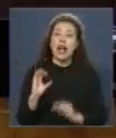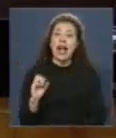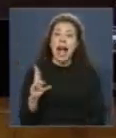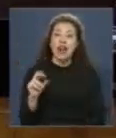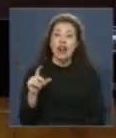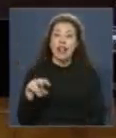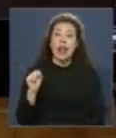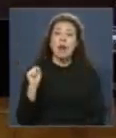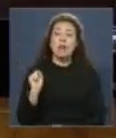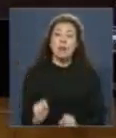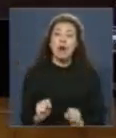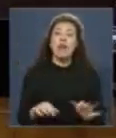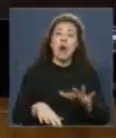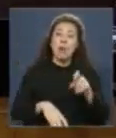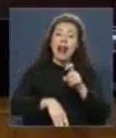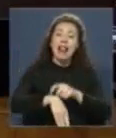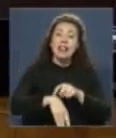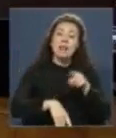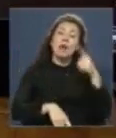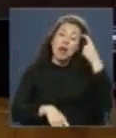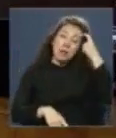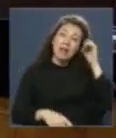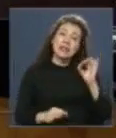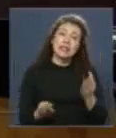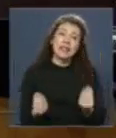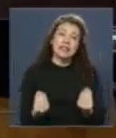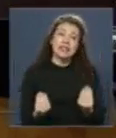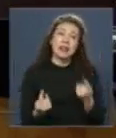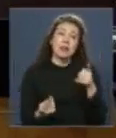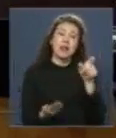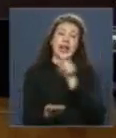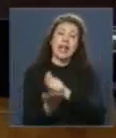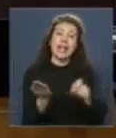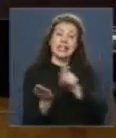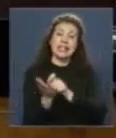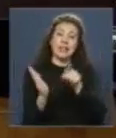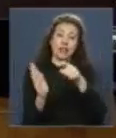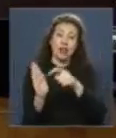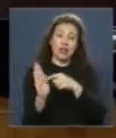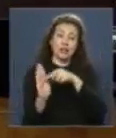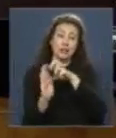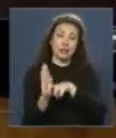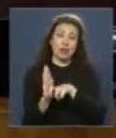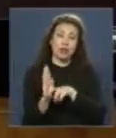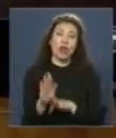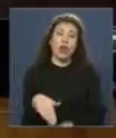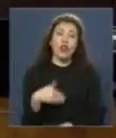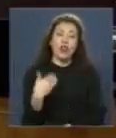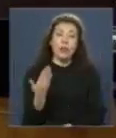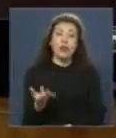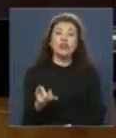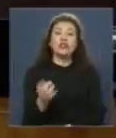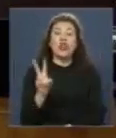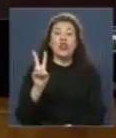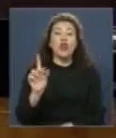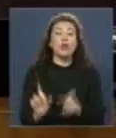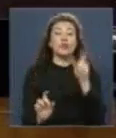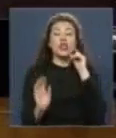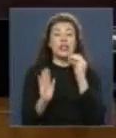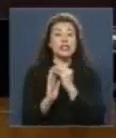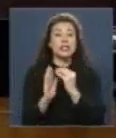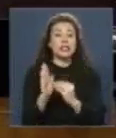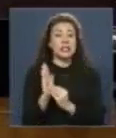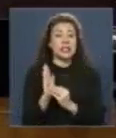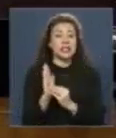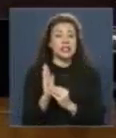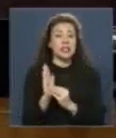puede hacer uso del tiempo que considere conveniente por ser autora de este proyecto. y después de eso solamente hay dos inscritos,